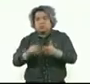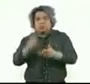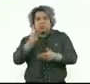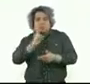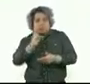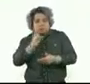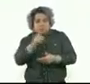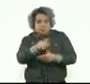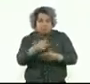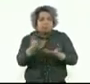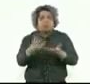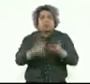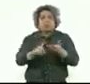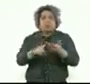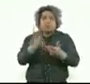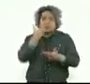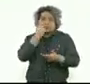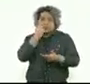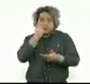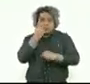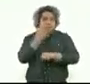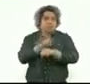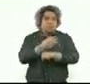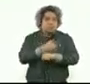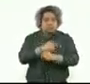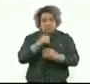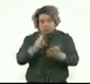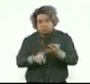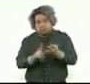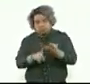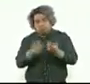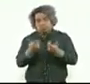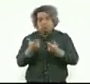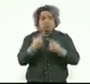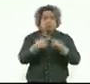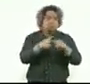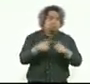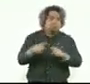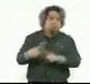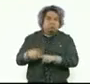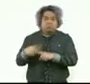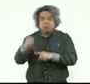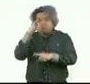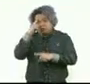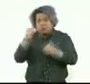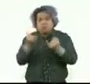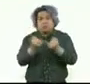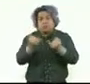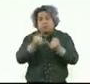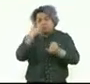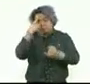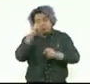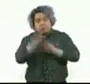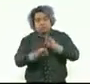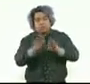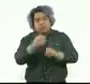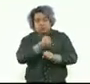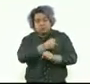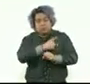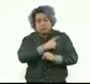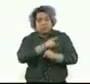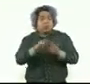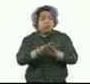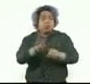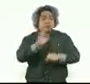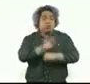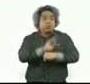consulta odontológica, realizamos acciones de promoción y prevención de la salud,